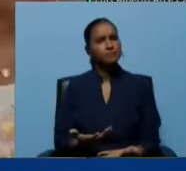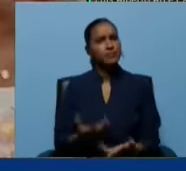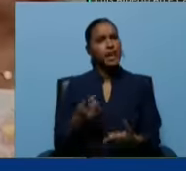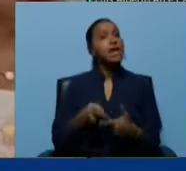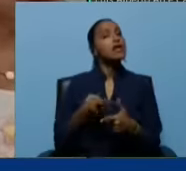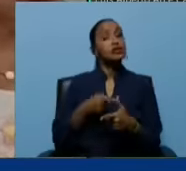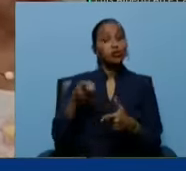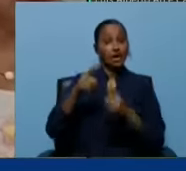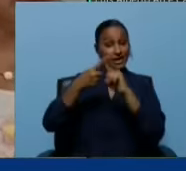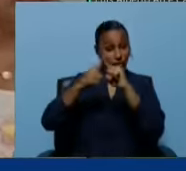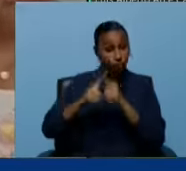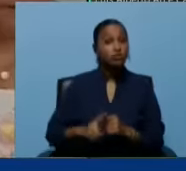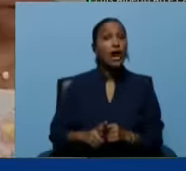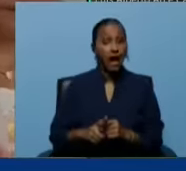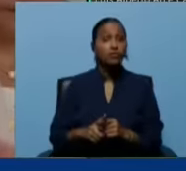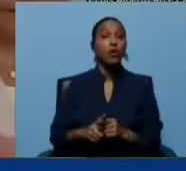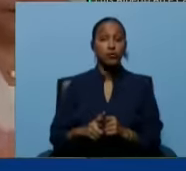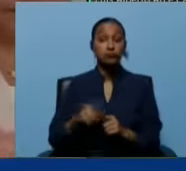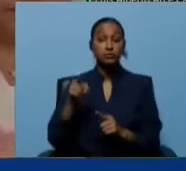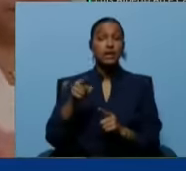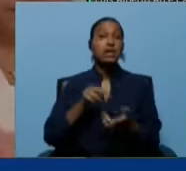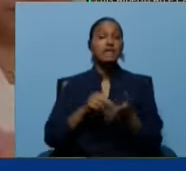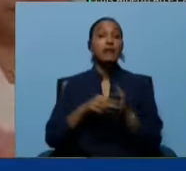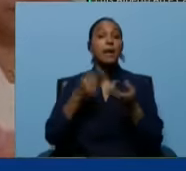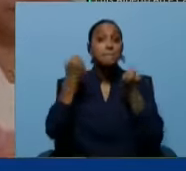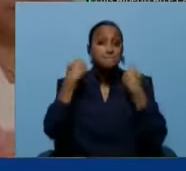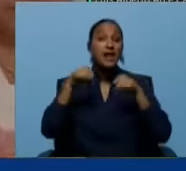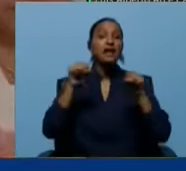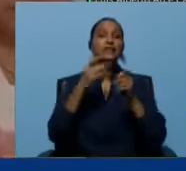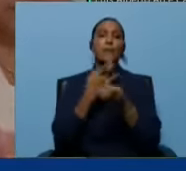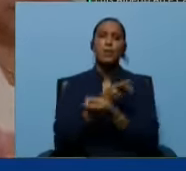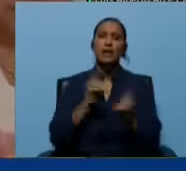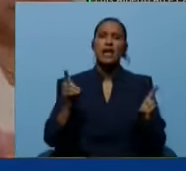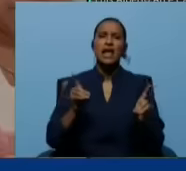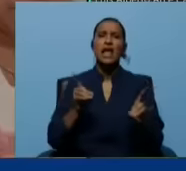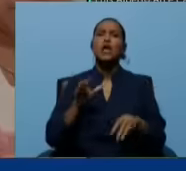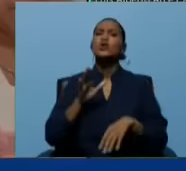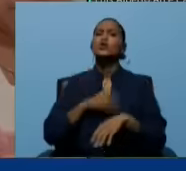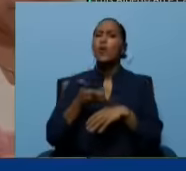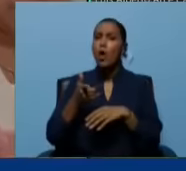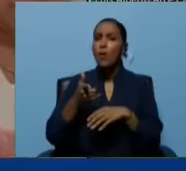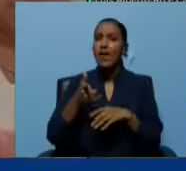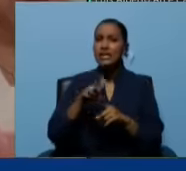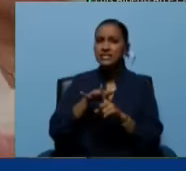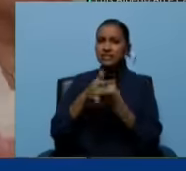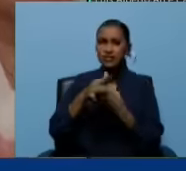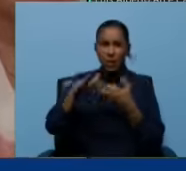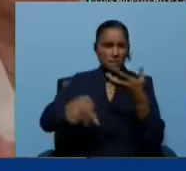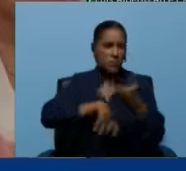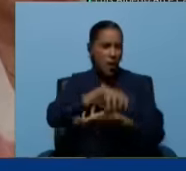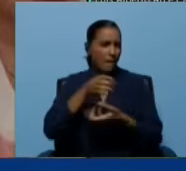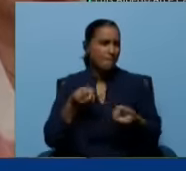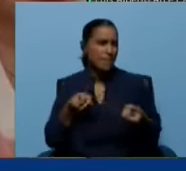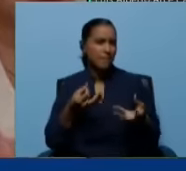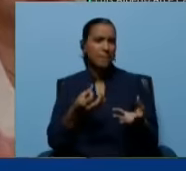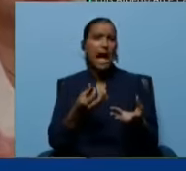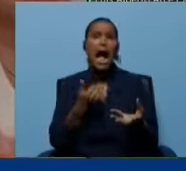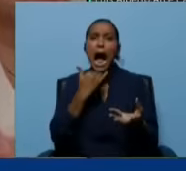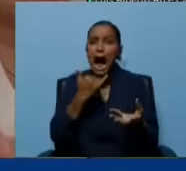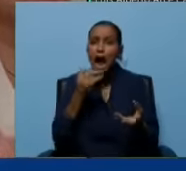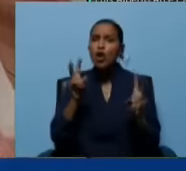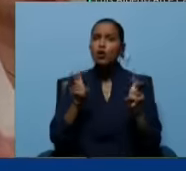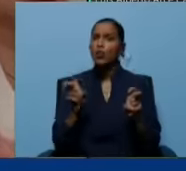Estas acciones no son para nada nuevas y ninguno de nuestros pueblos está exento de